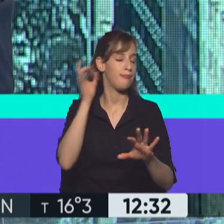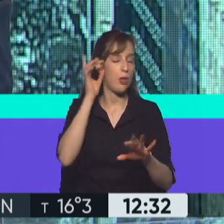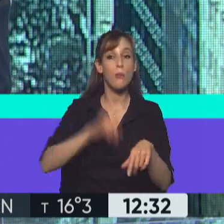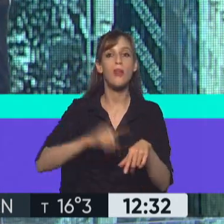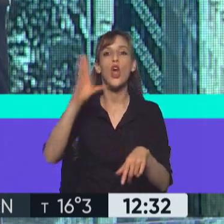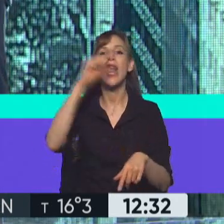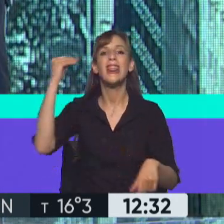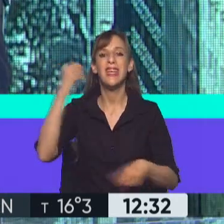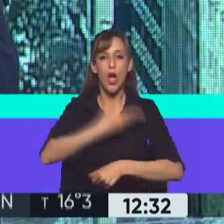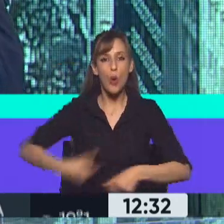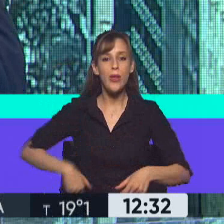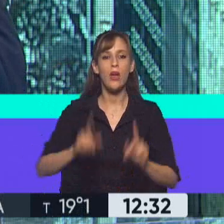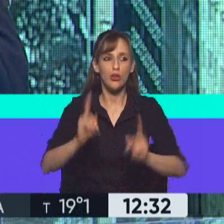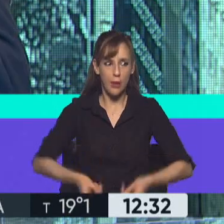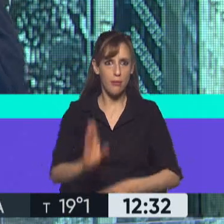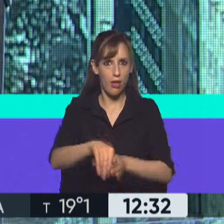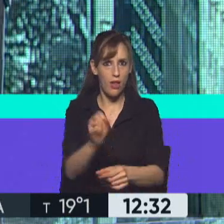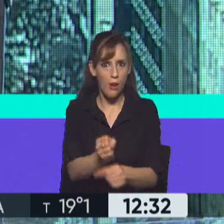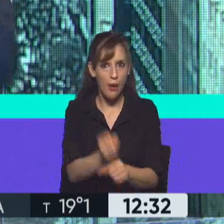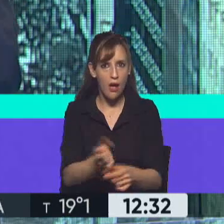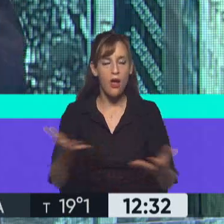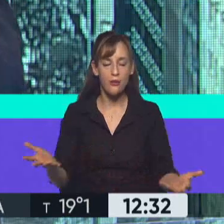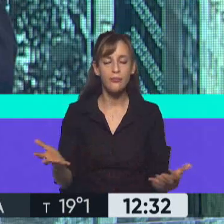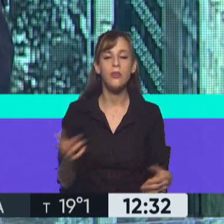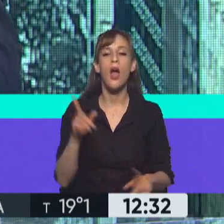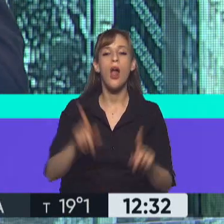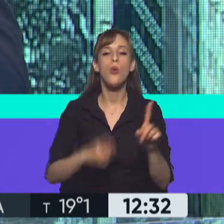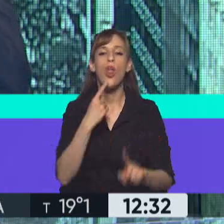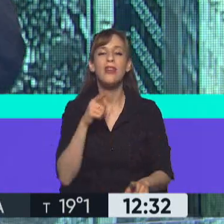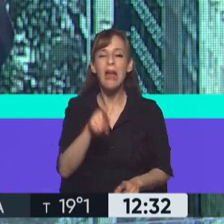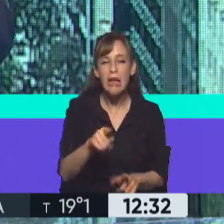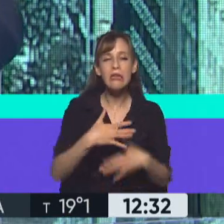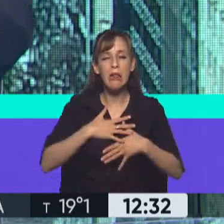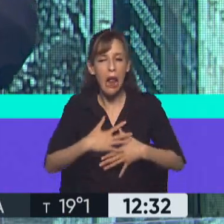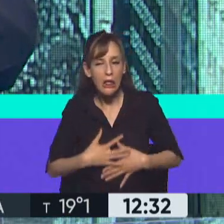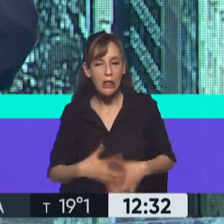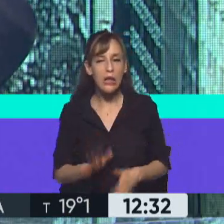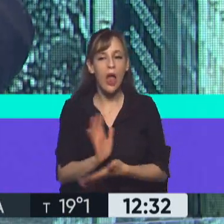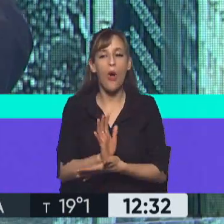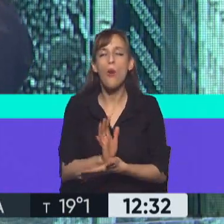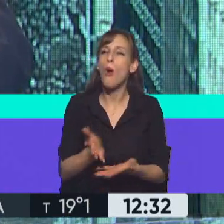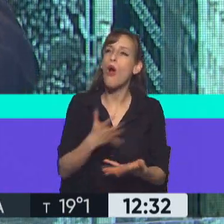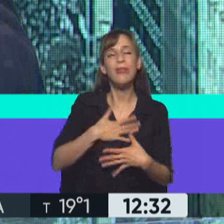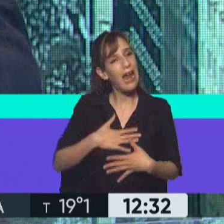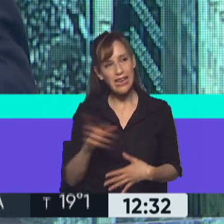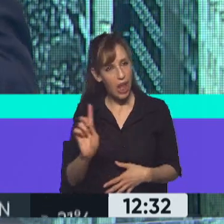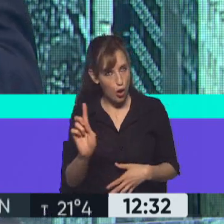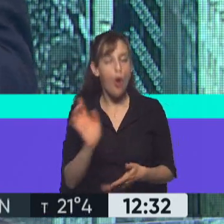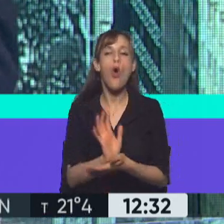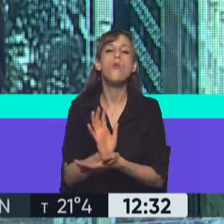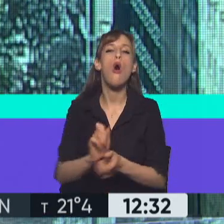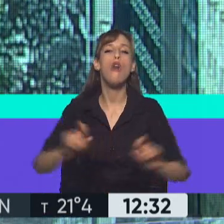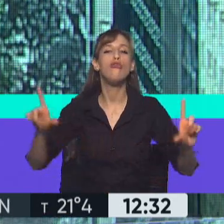Sí. El tema es que algunos dicen, bueno, tenía bajo perfil a nivel de medios de